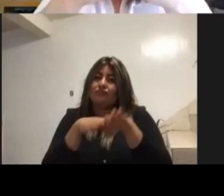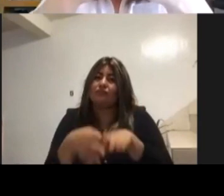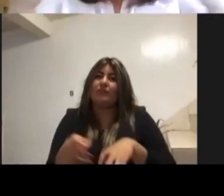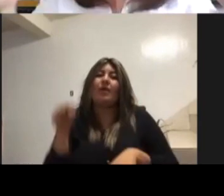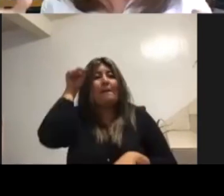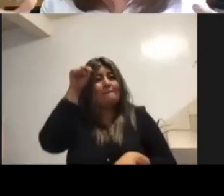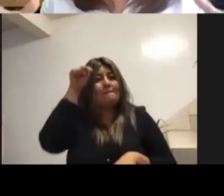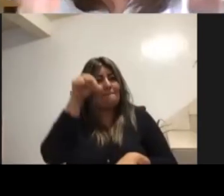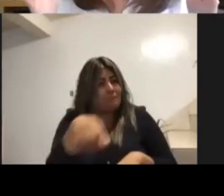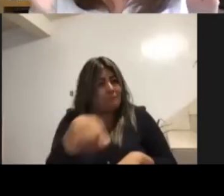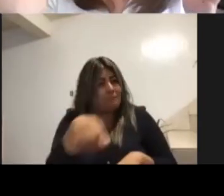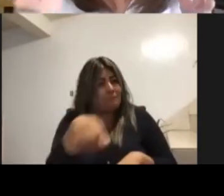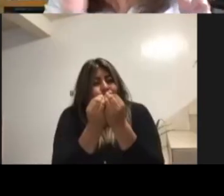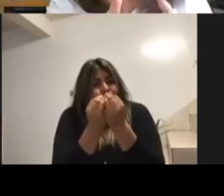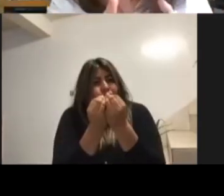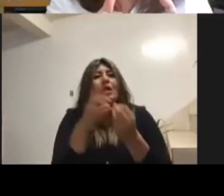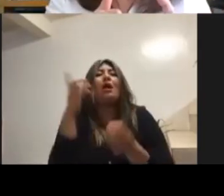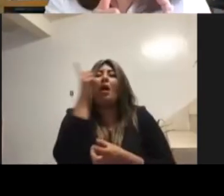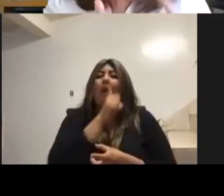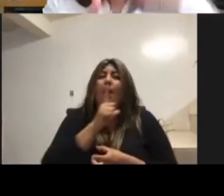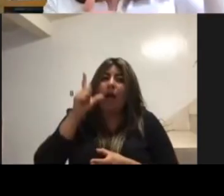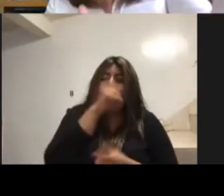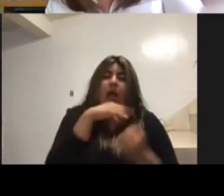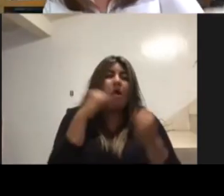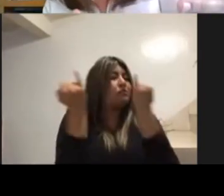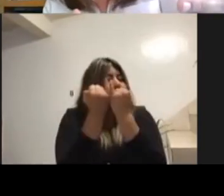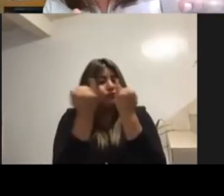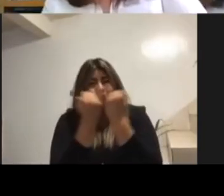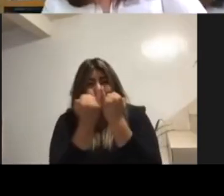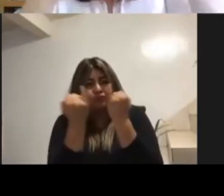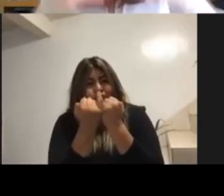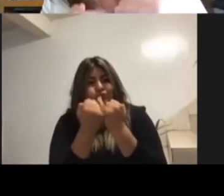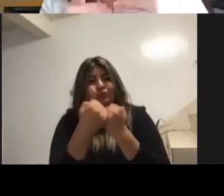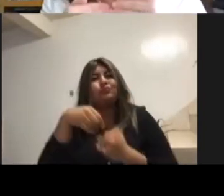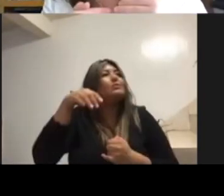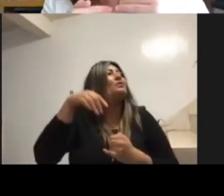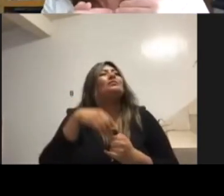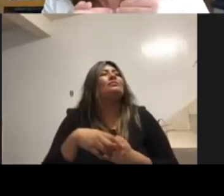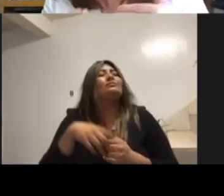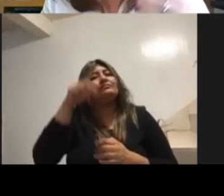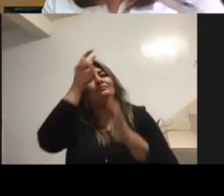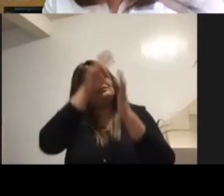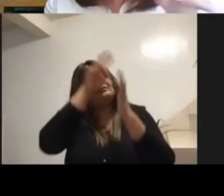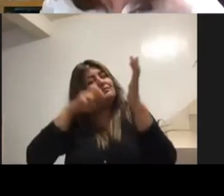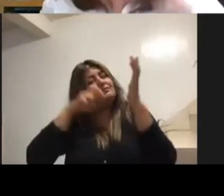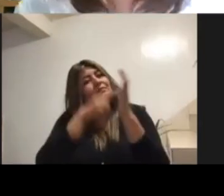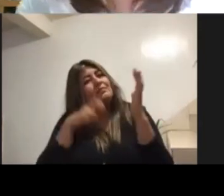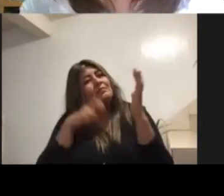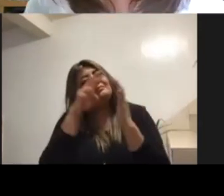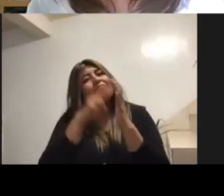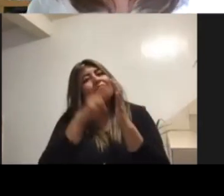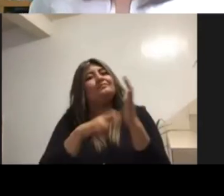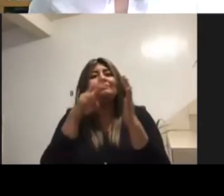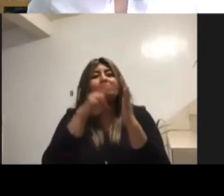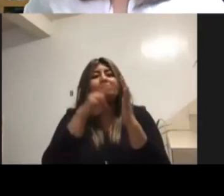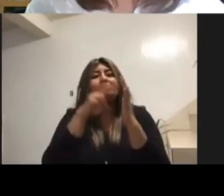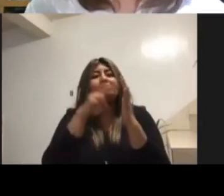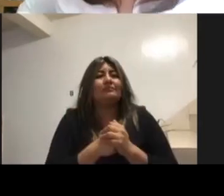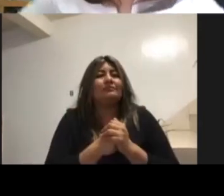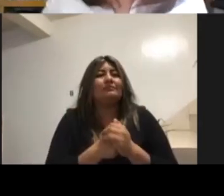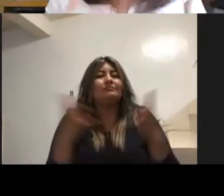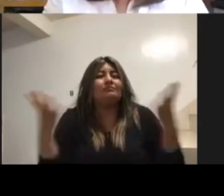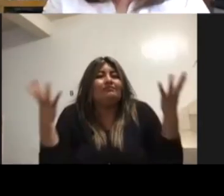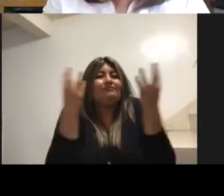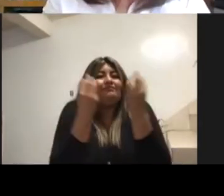con prácticas que no es que sean iguales, porque a unos les toca hacer una cosa y a otros nos toca hacer otra. Alicia ya puso ejemplos.